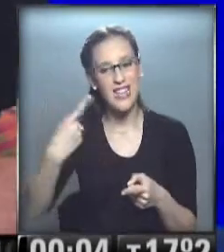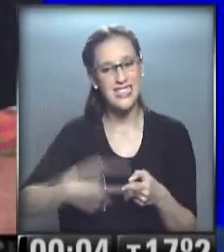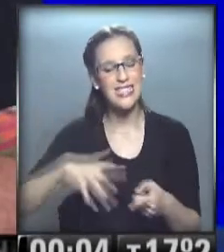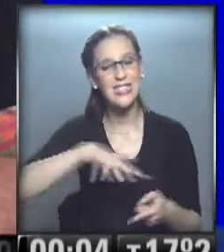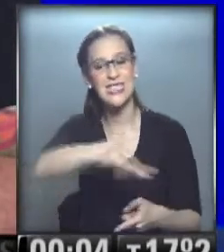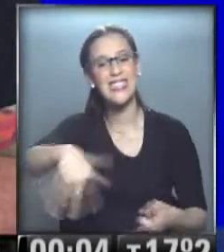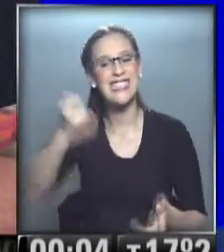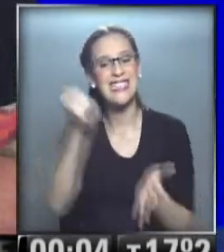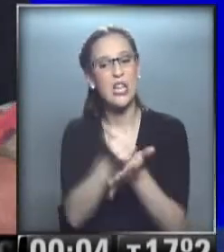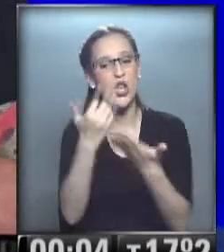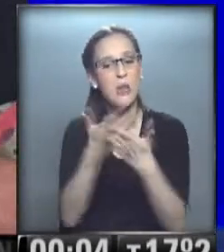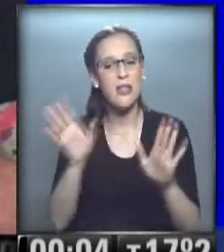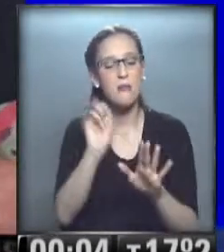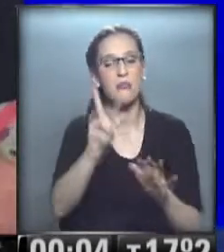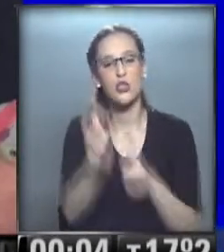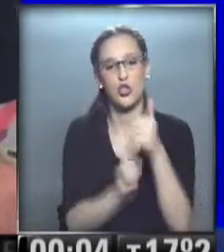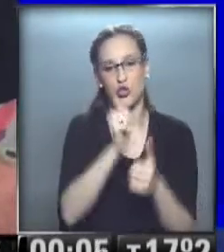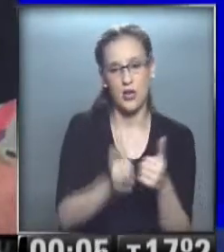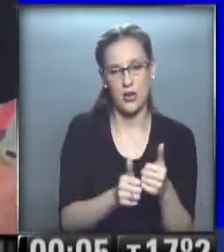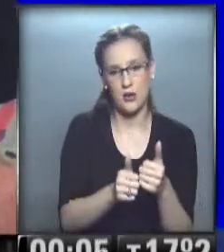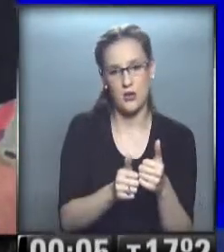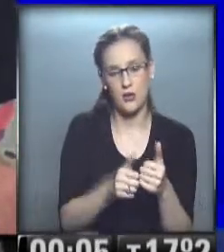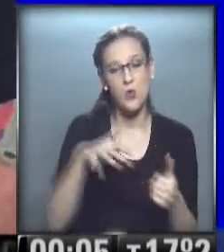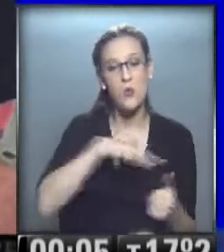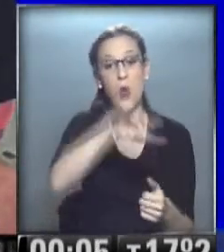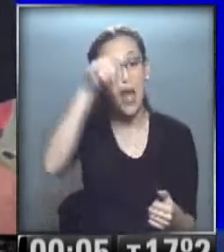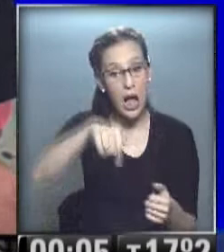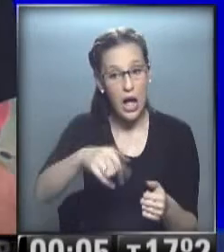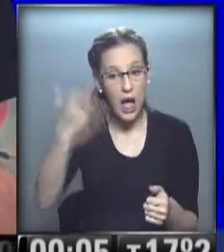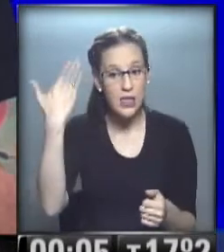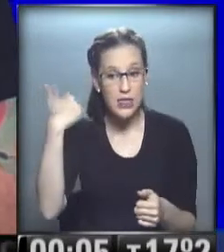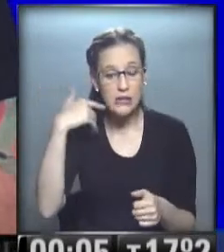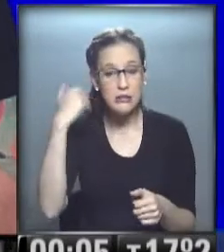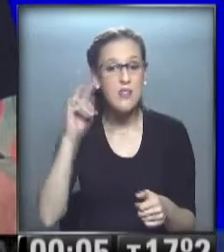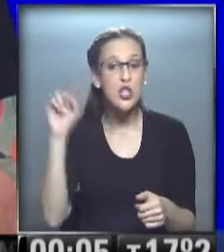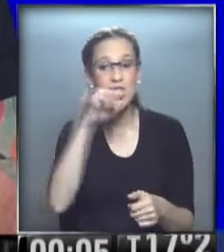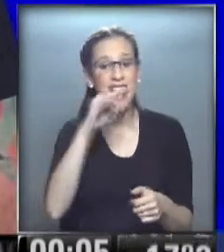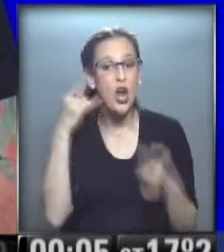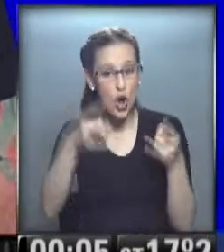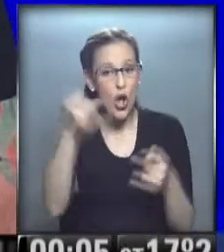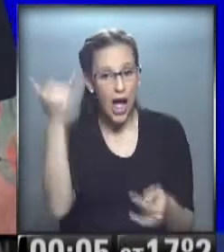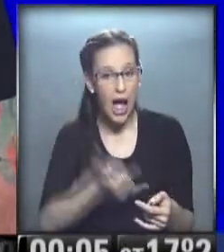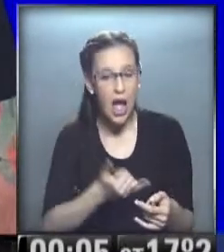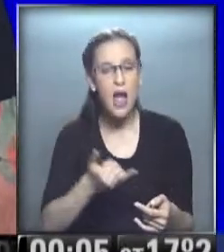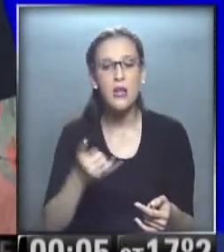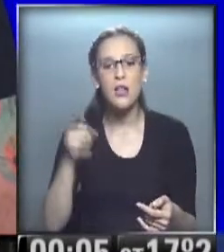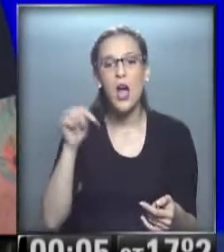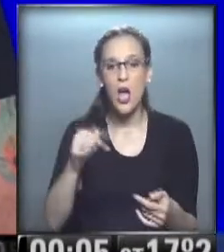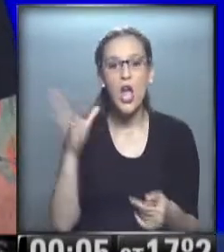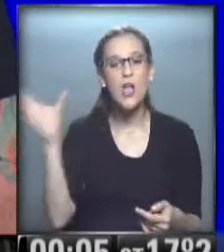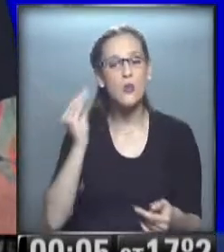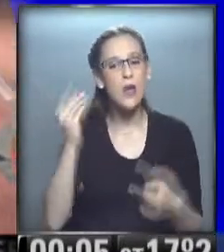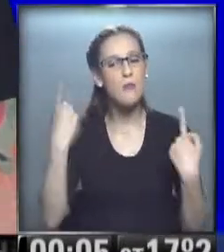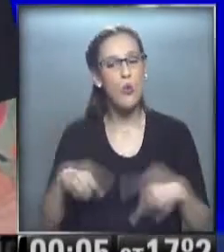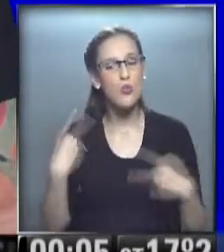sellos independientes en Rosario, organizado por un sello que pasó por acá, por Visión 7 Rock, que es Polvo Buró. Lo que estamos escuchando es Los